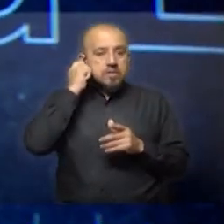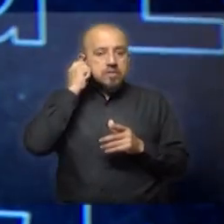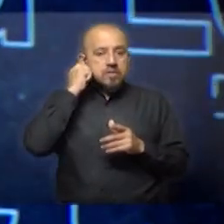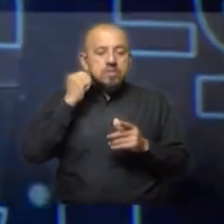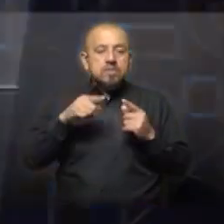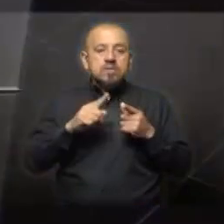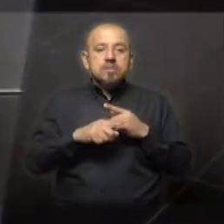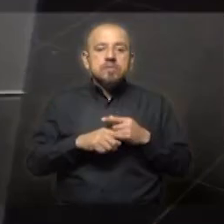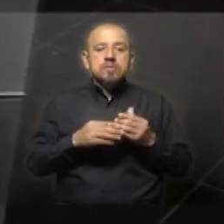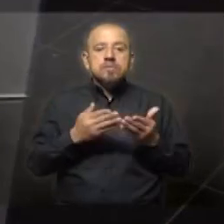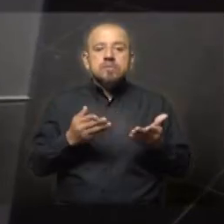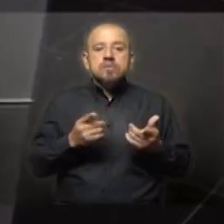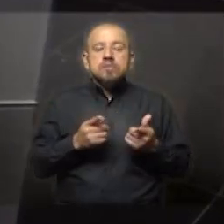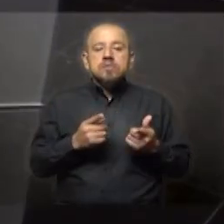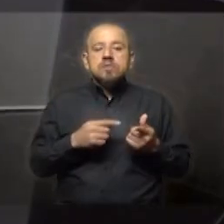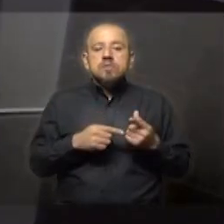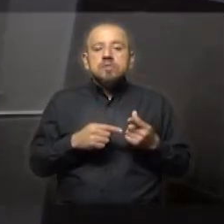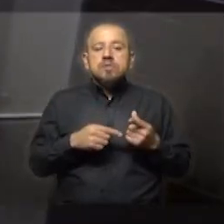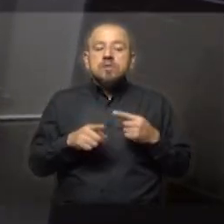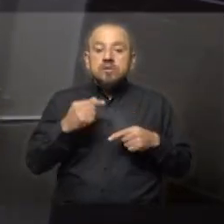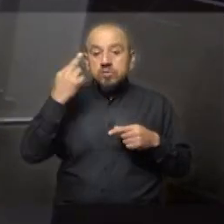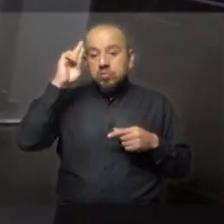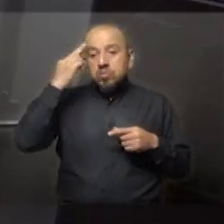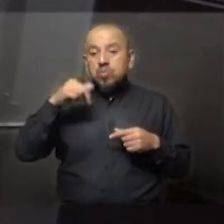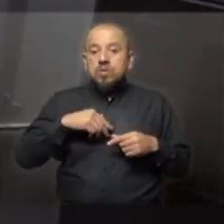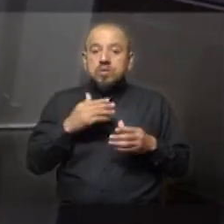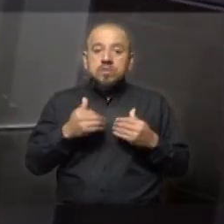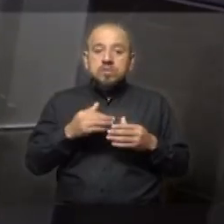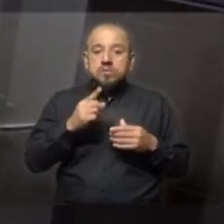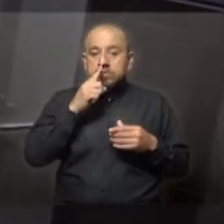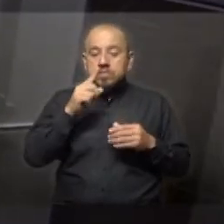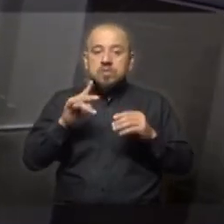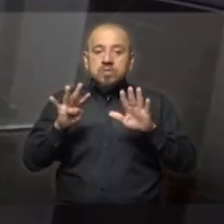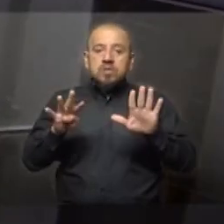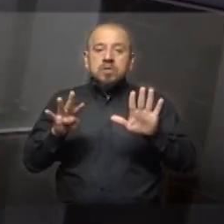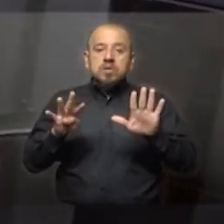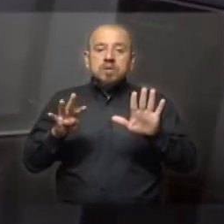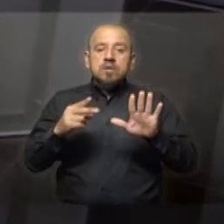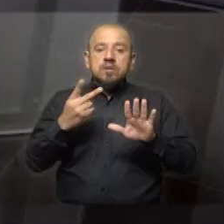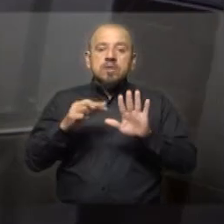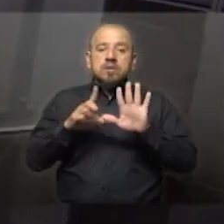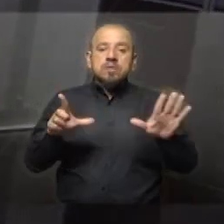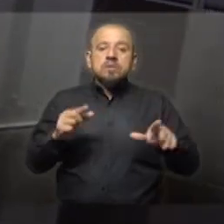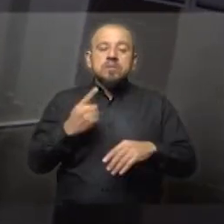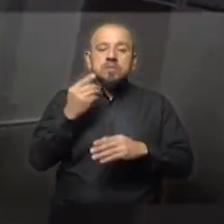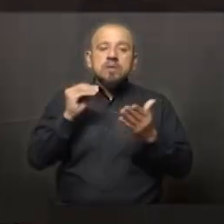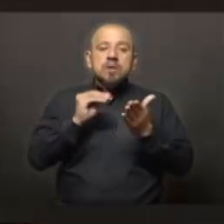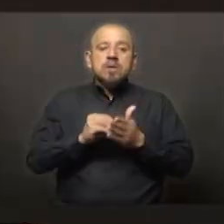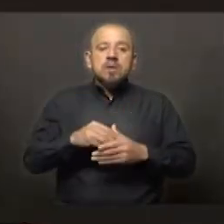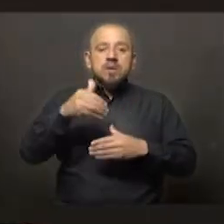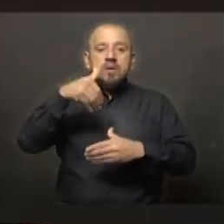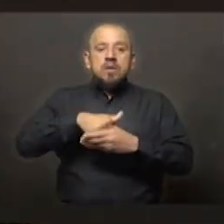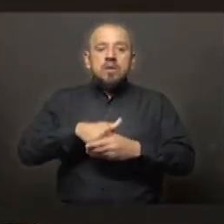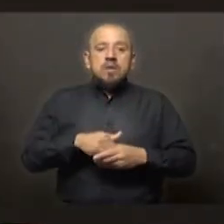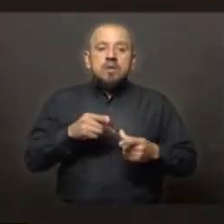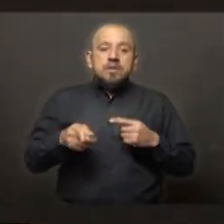diferencia sexual básica Claro que aparte creación Uruguay que recién en el 27 ese la mujer pudo votar por primera vez que a veces cuando nos tenemos que